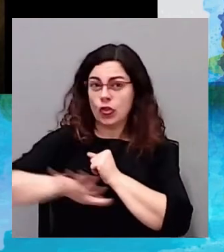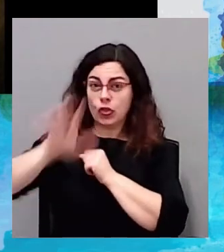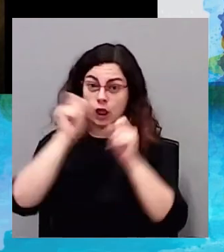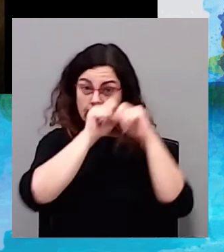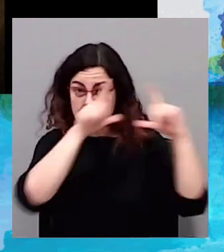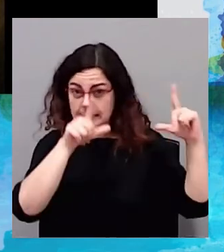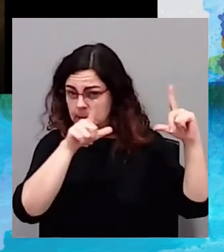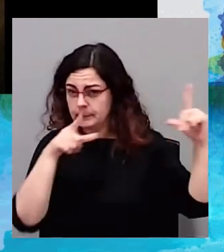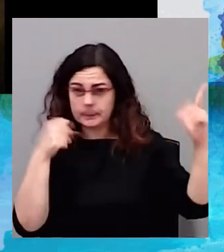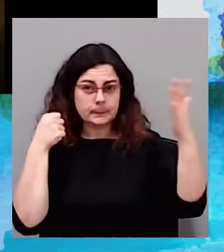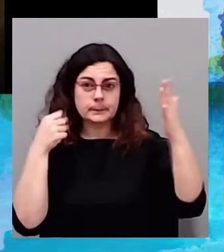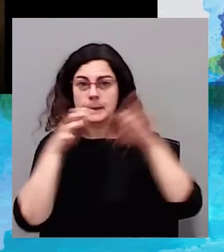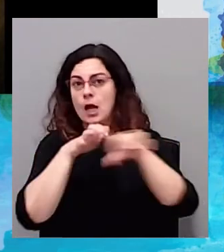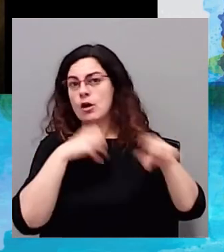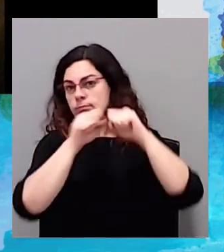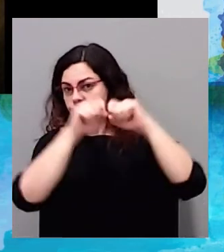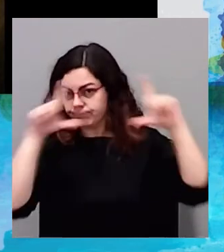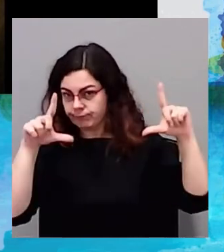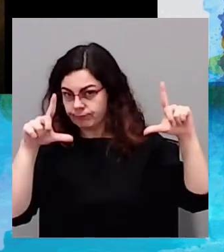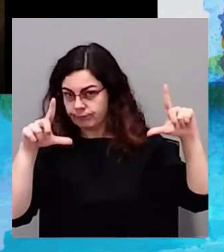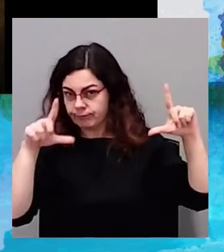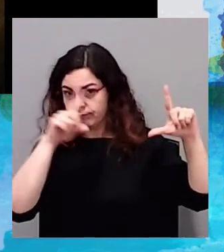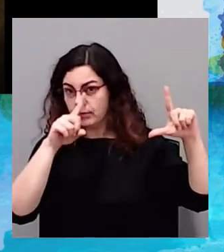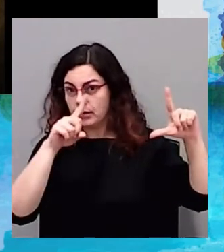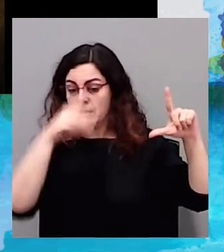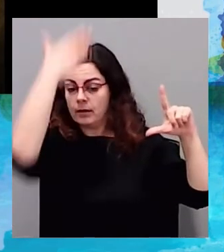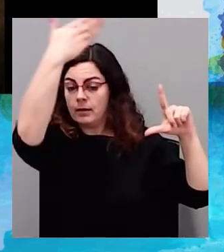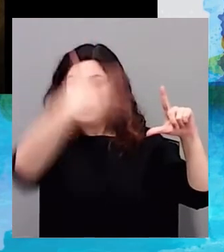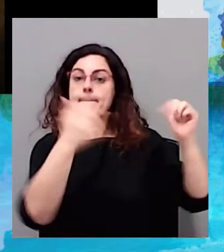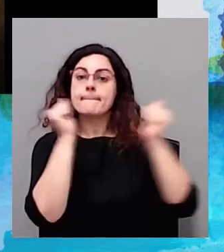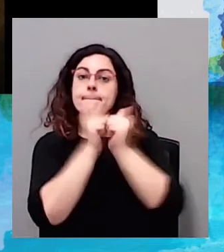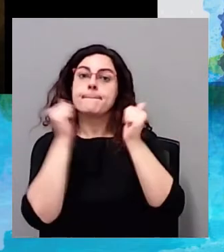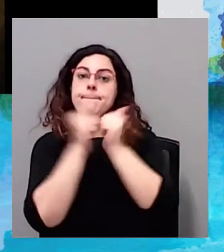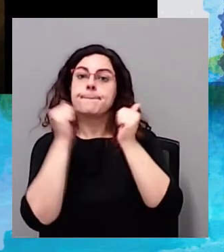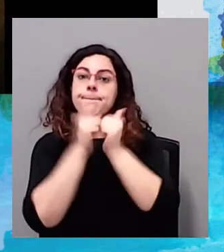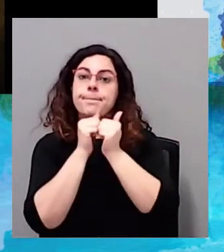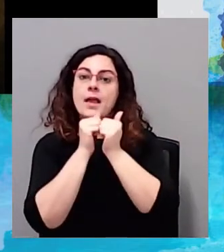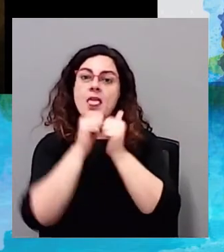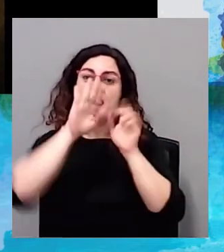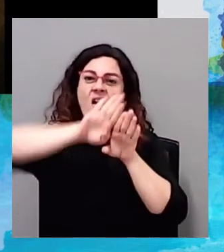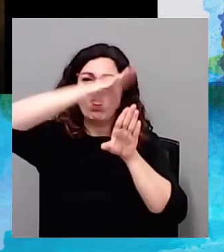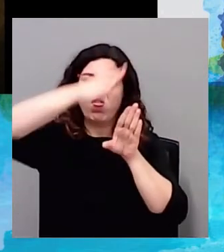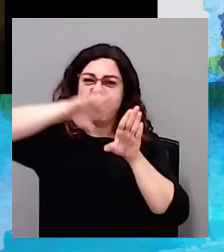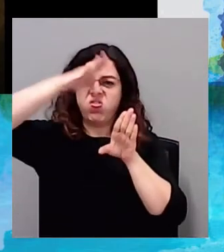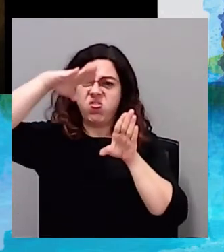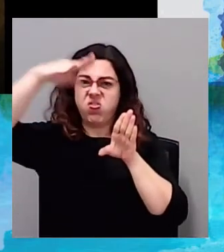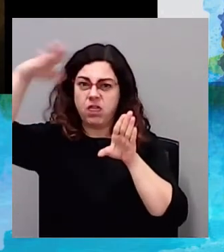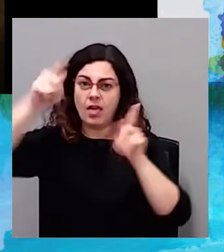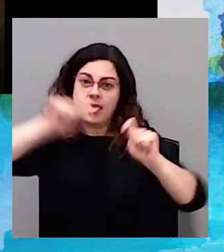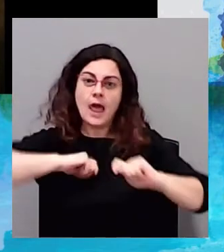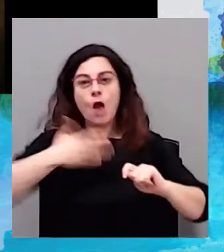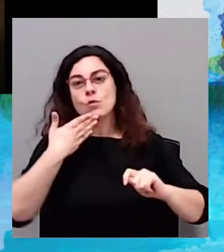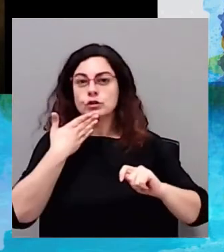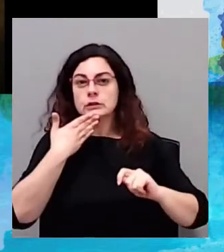delante. Está pintado sobre la piedra ocre, con hendiduras, grietas y bultos, que le confieren movimiento y colorean